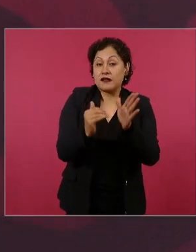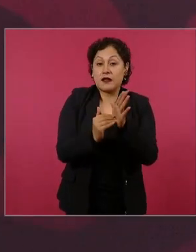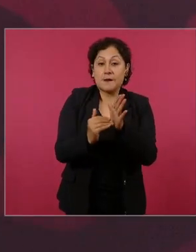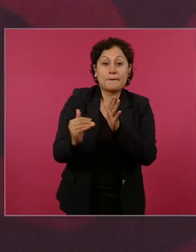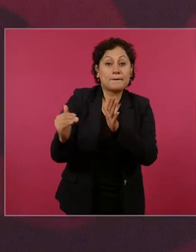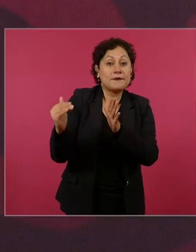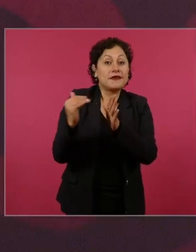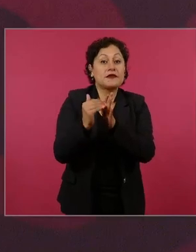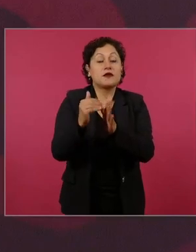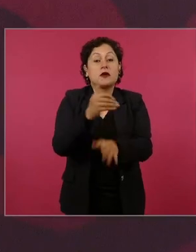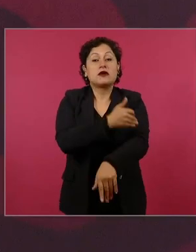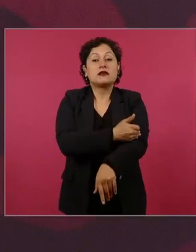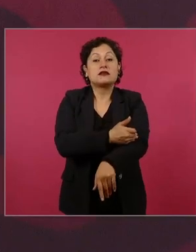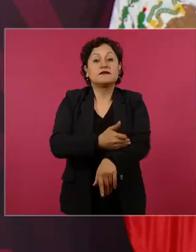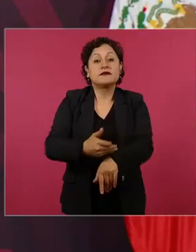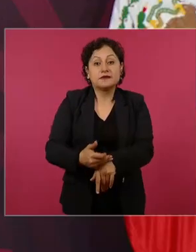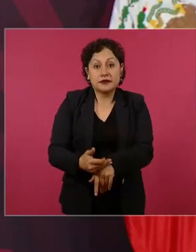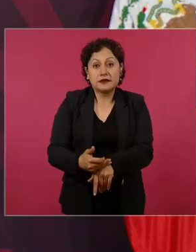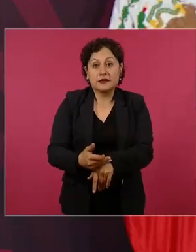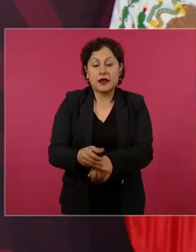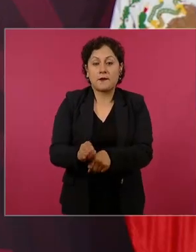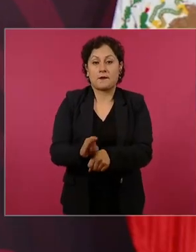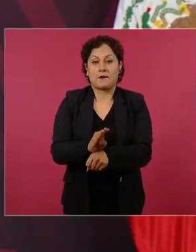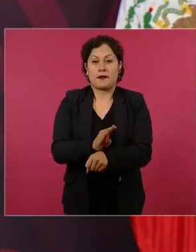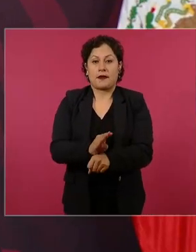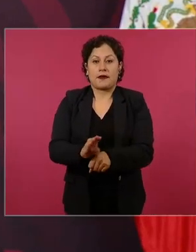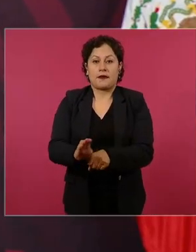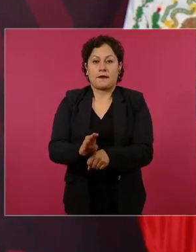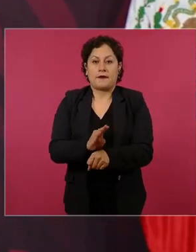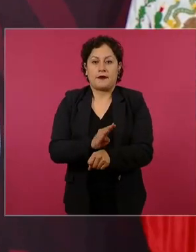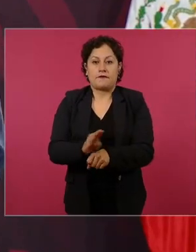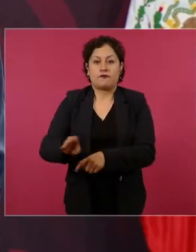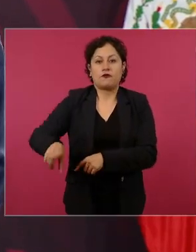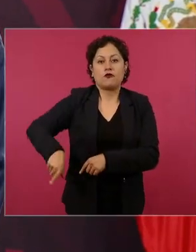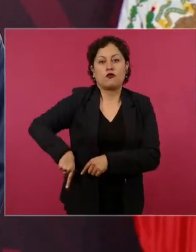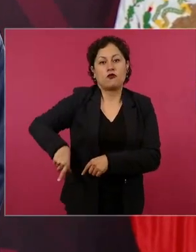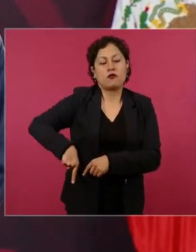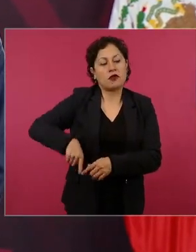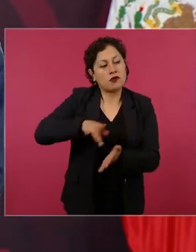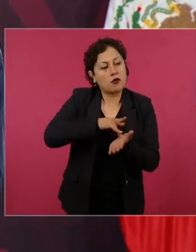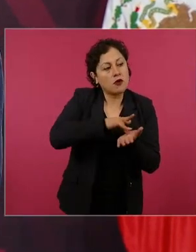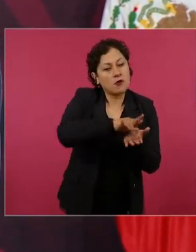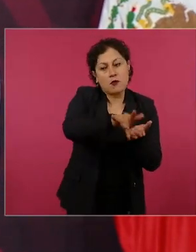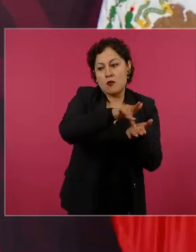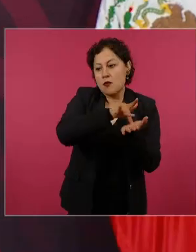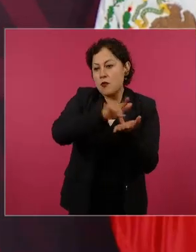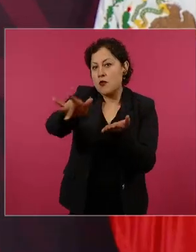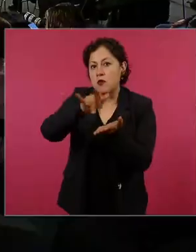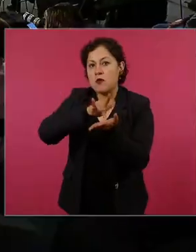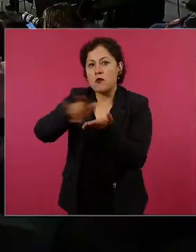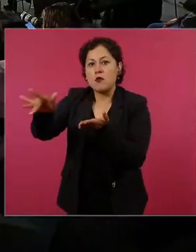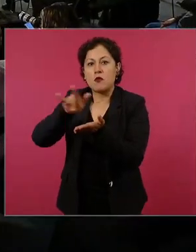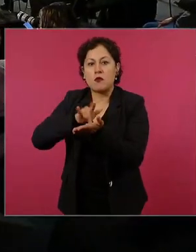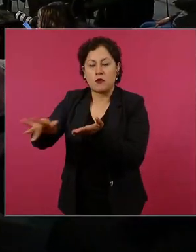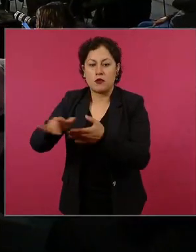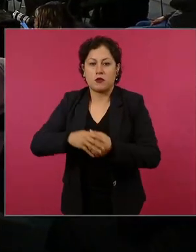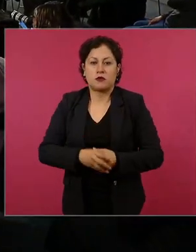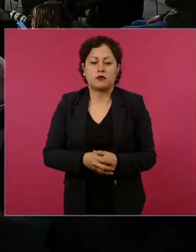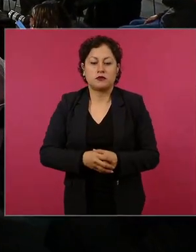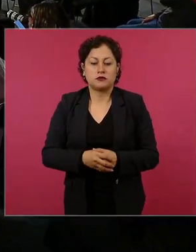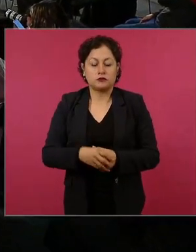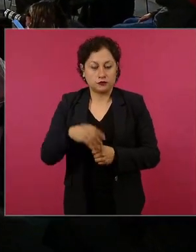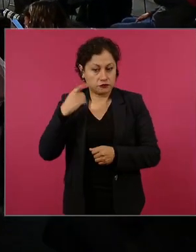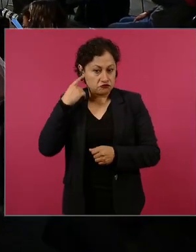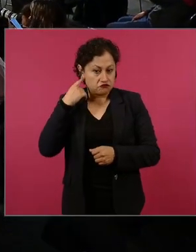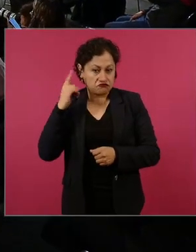cuando menos una pequeña porción del presupuesto nacional. ¿Atribuyen los programas sociales esta gran